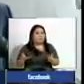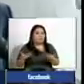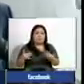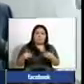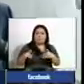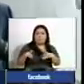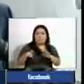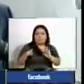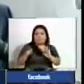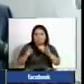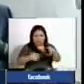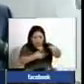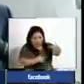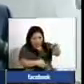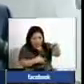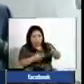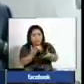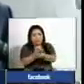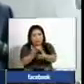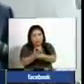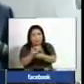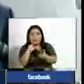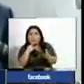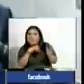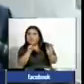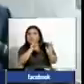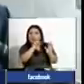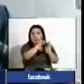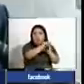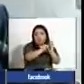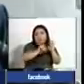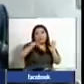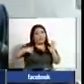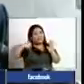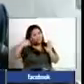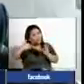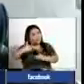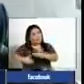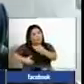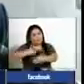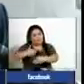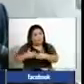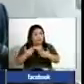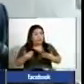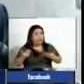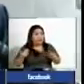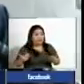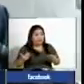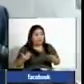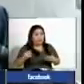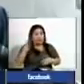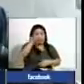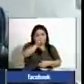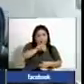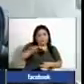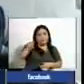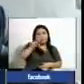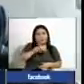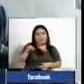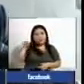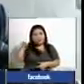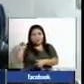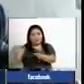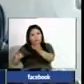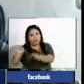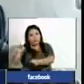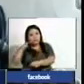el requerimiento legal para poder dar a conocer cuáles son el nombre de estas empresas. Y esperamos pues que en las próximas semanas el tribunal se